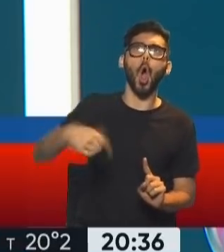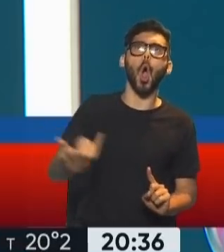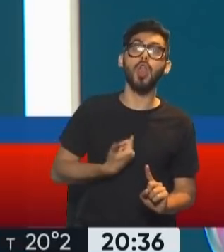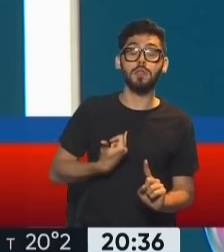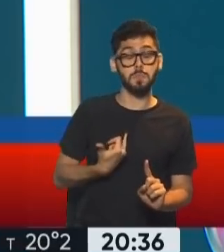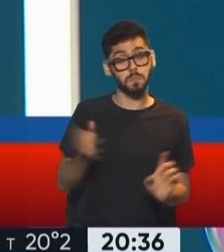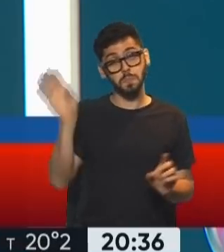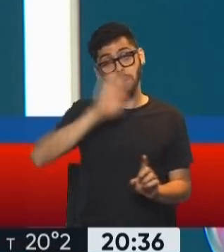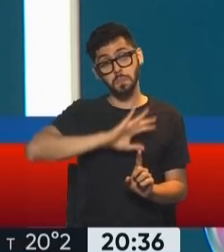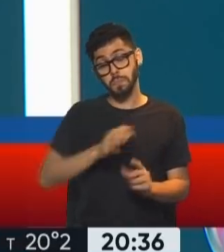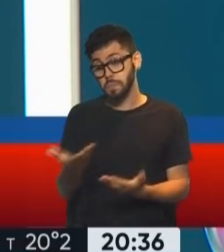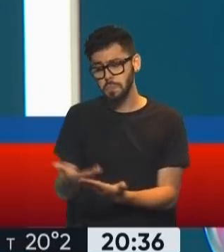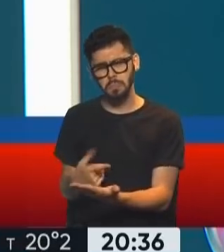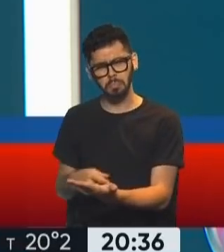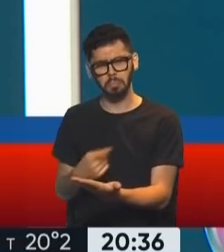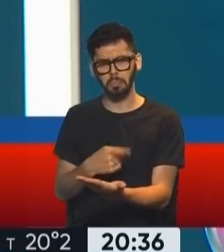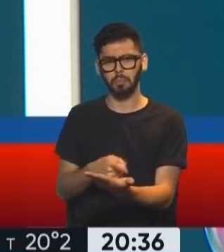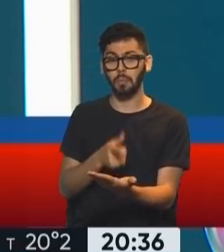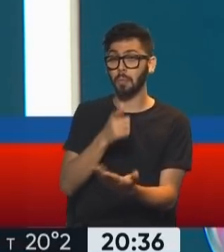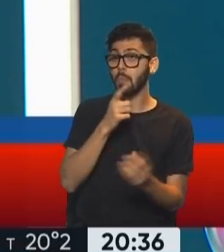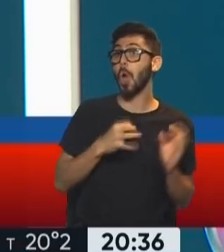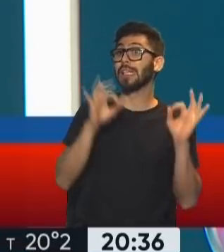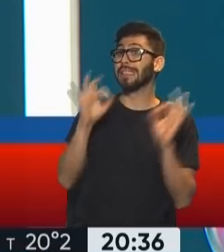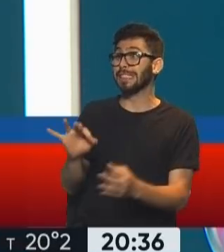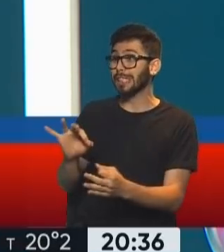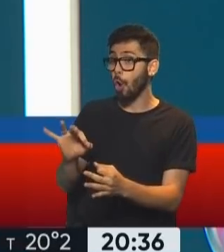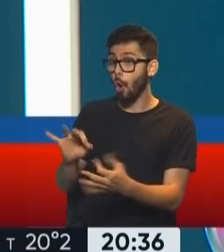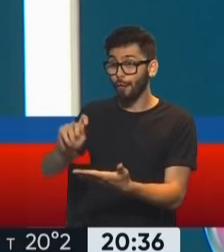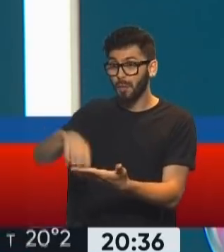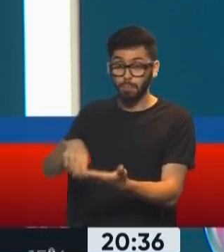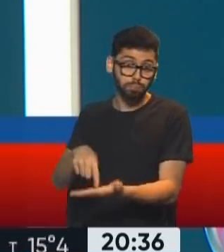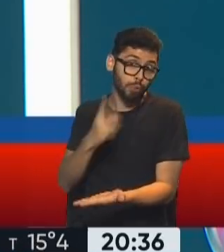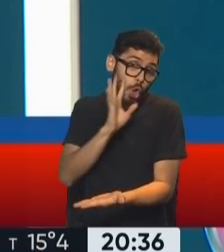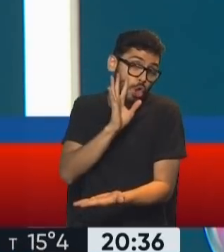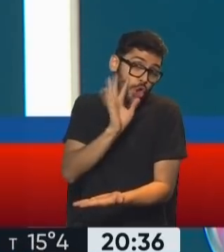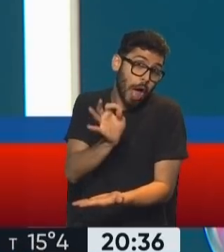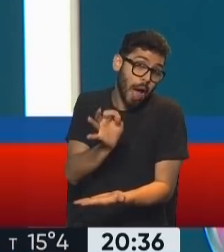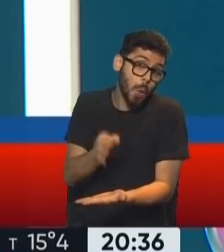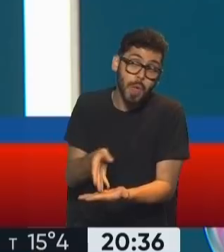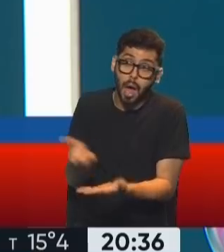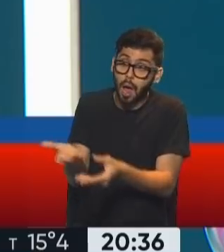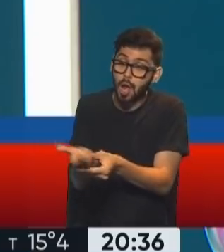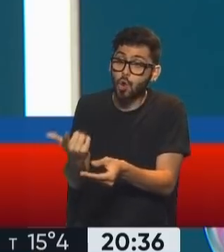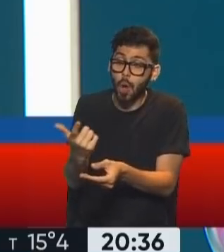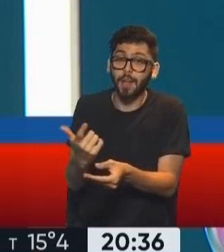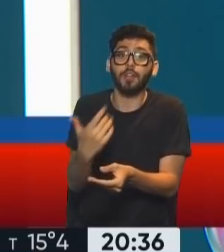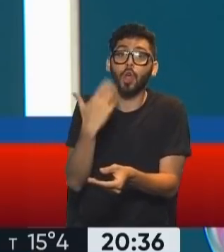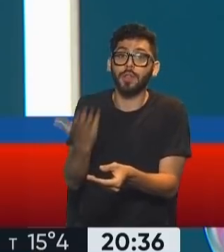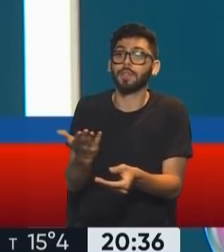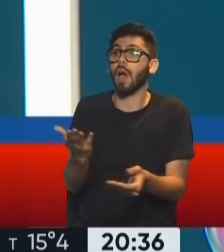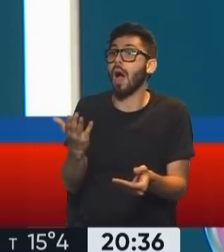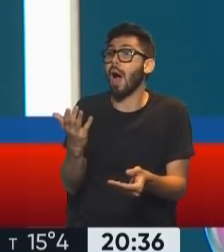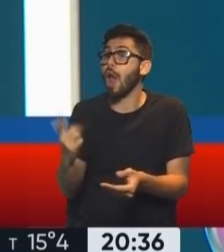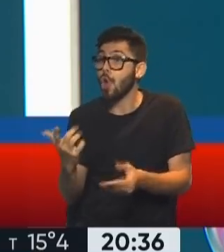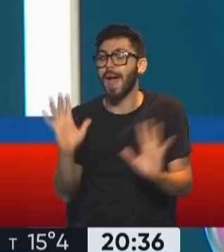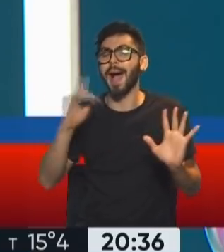que cuando llegaron a la indagatoria sabían que estaba este obstáculo y sobre ese obstáculo pidieron la suspensión de la audiencia.